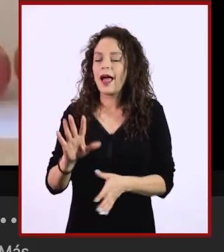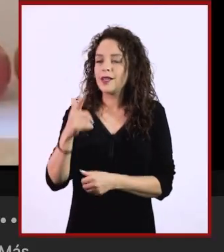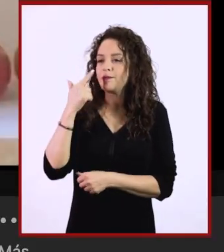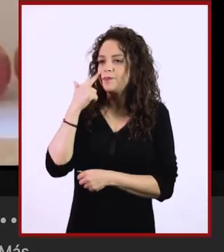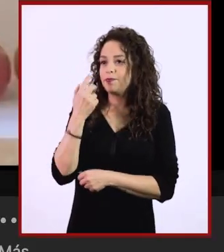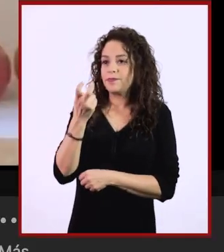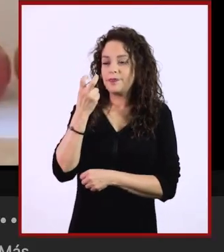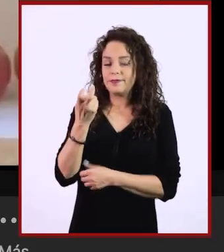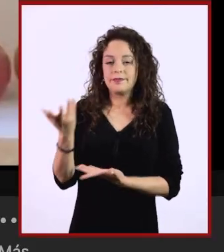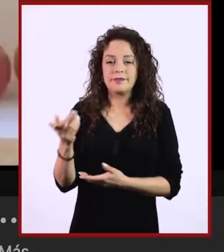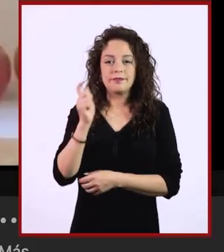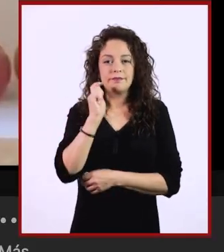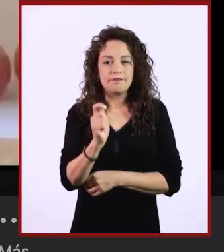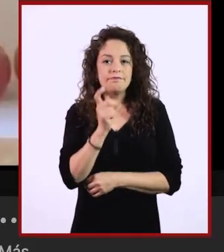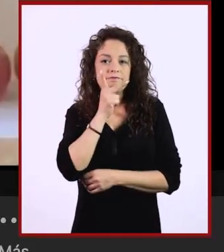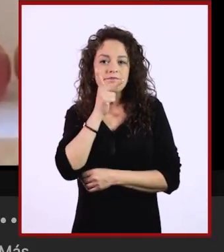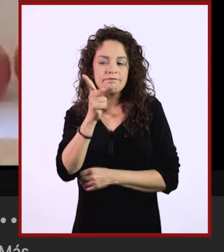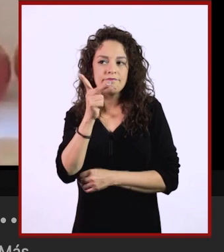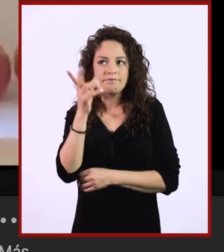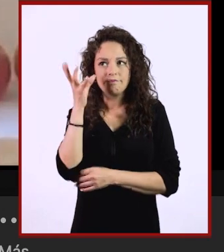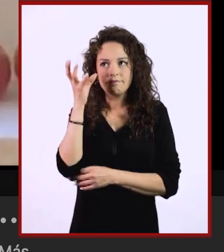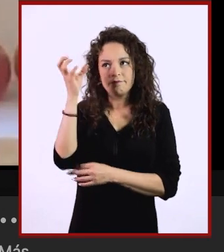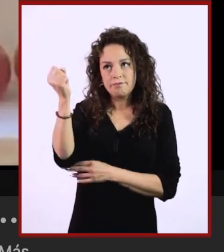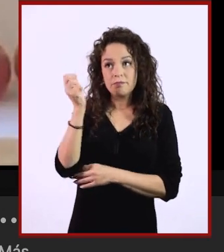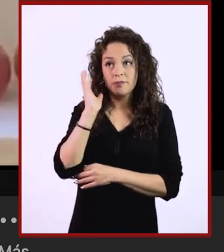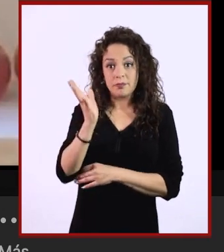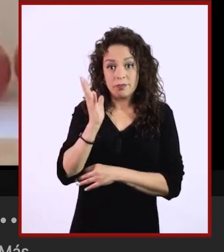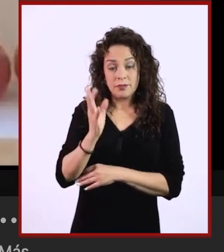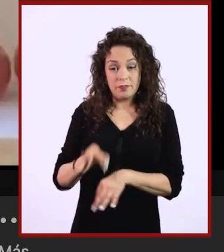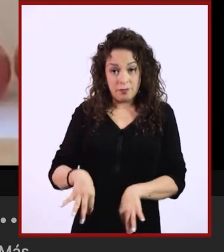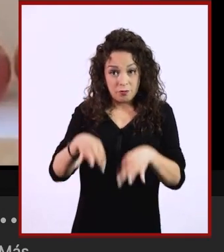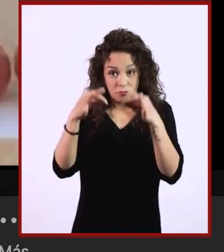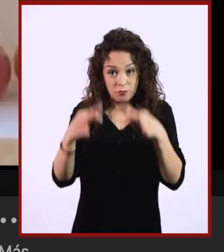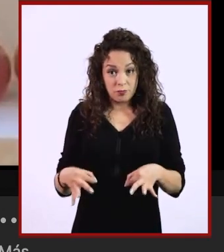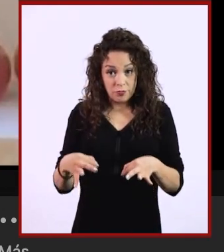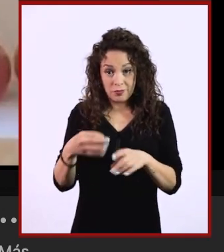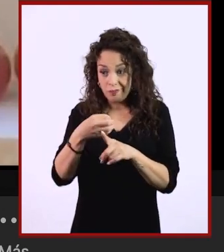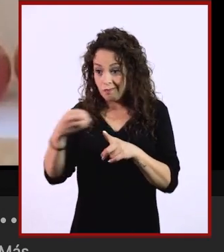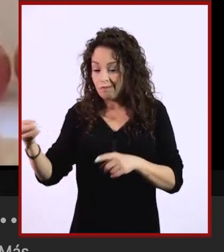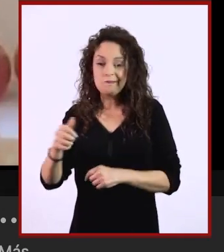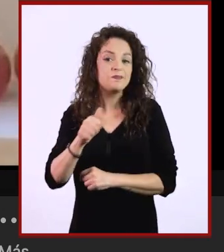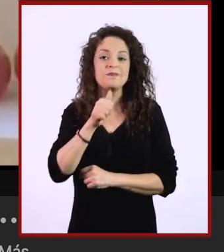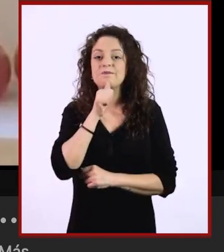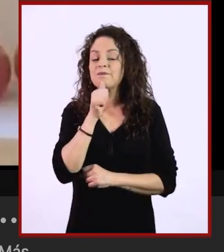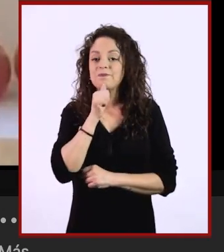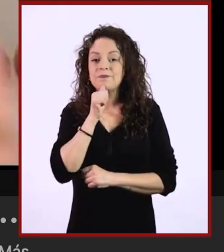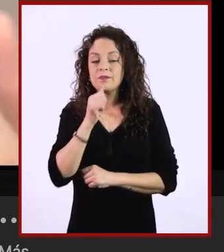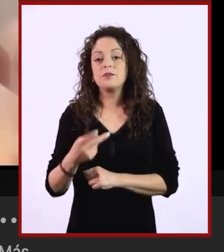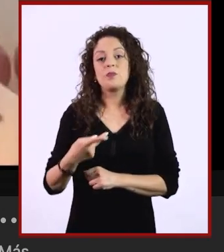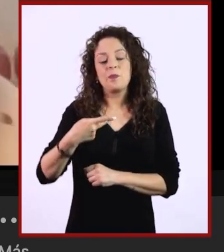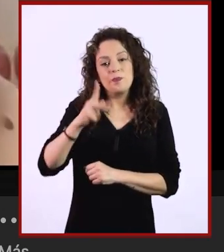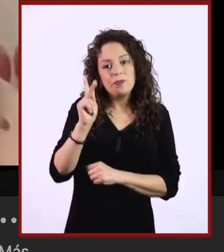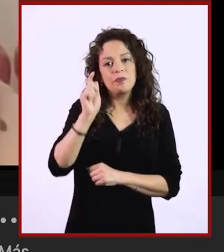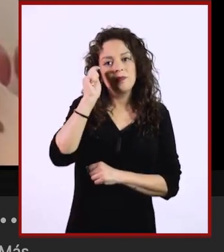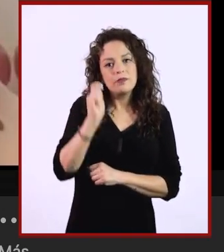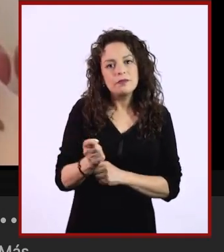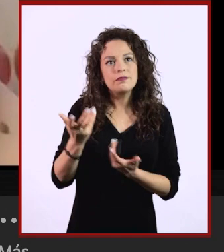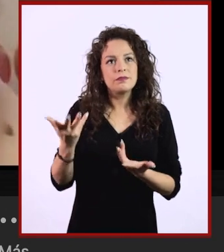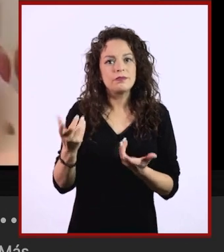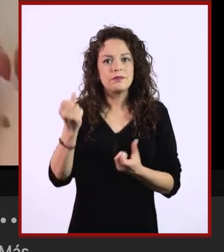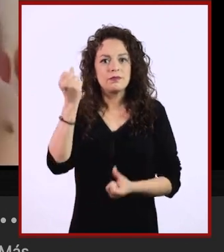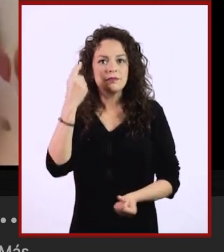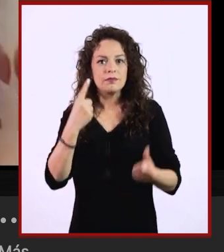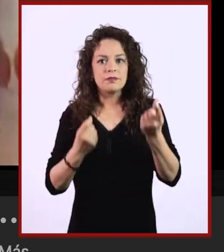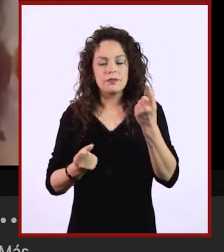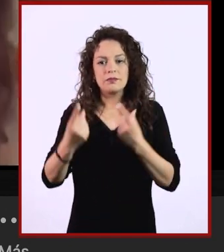un término que no tiene una definición formal como tal. Sin embargo, o sea, podemos encontrar como algunos indicios